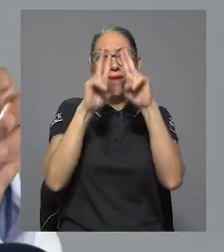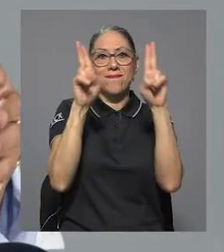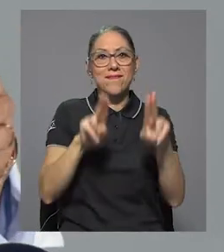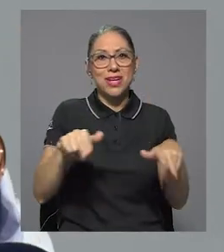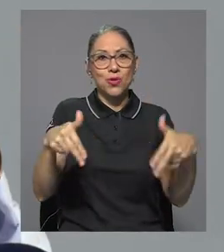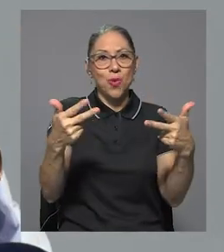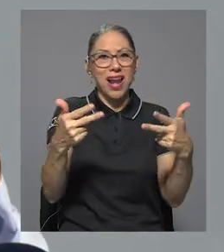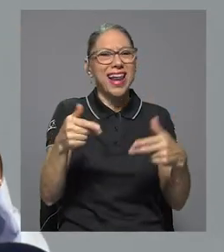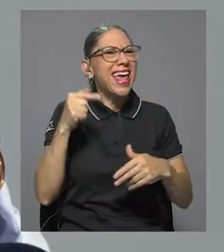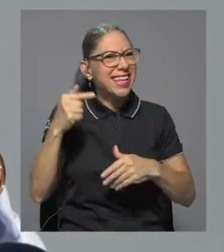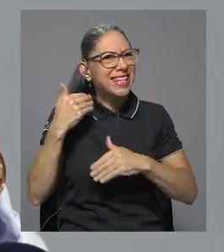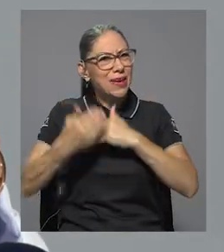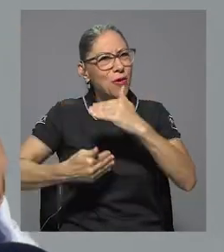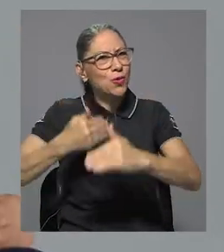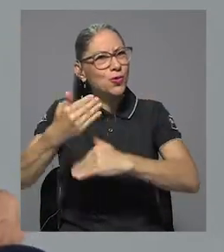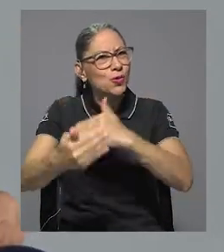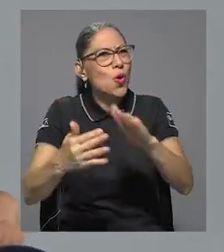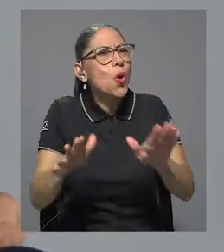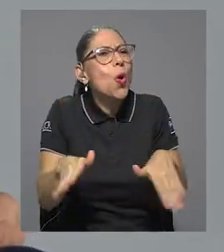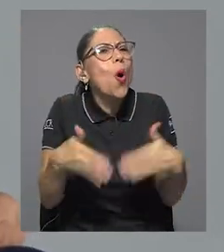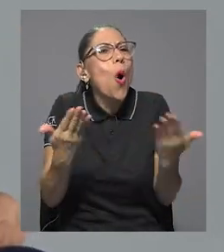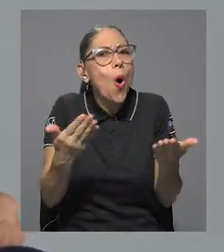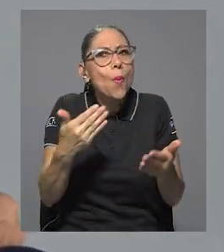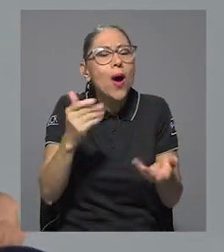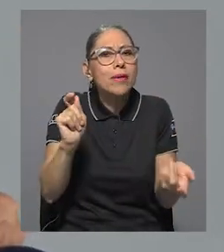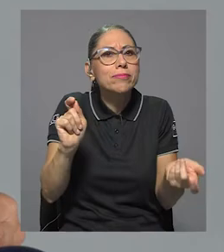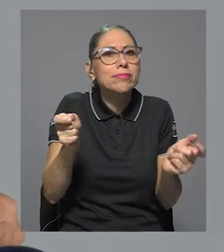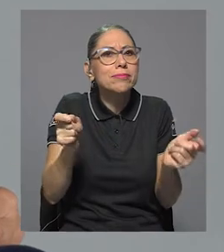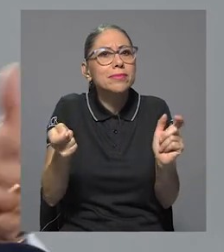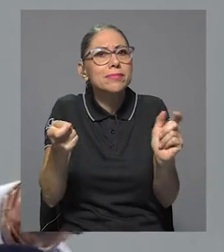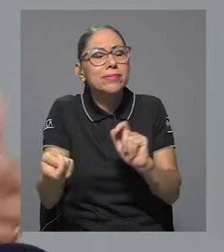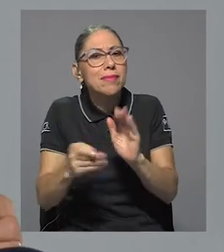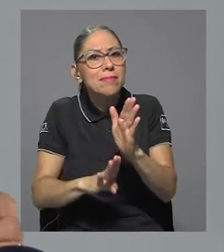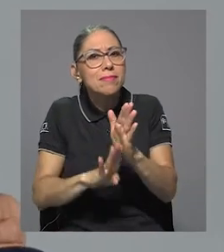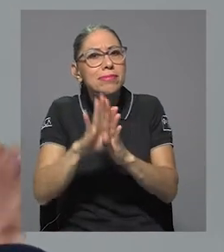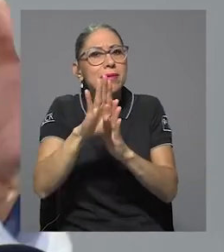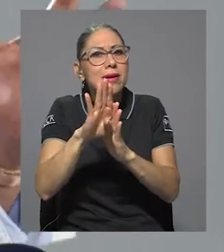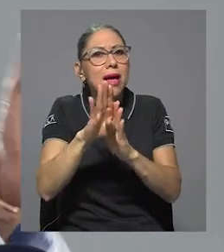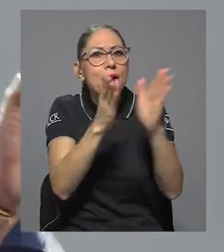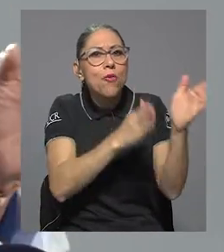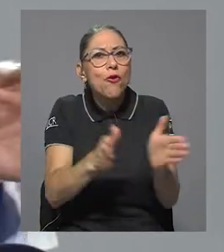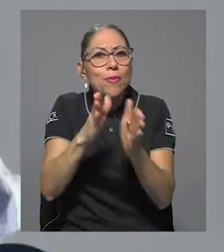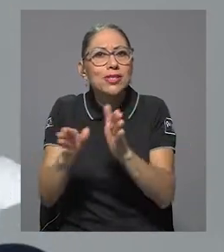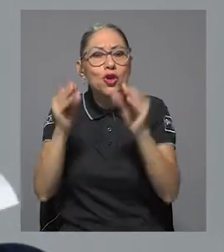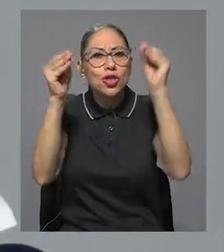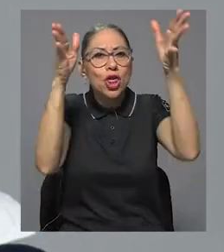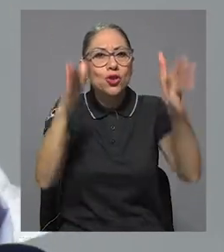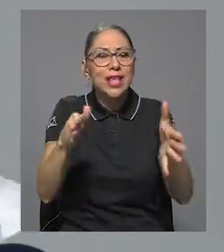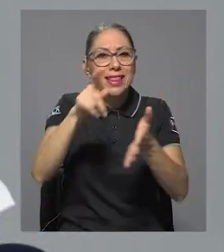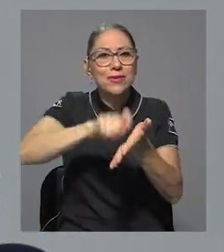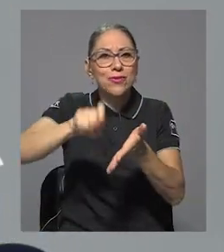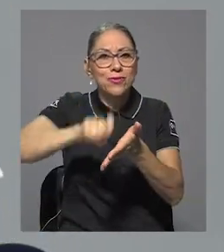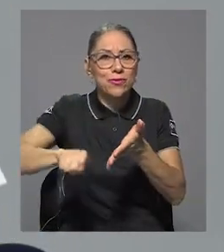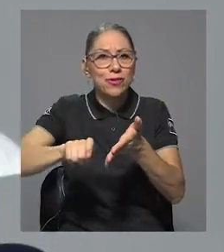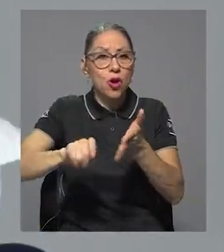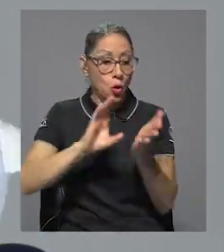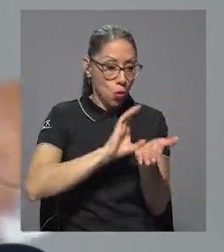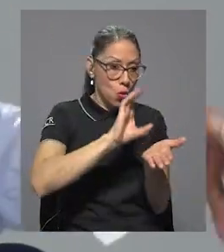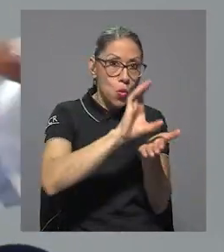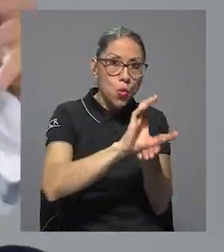evolución, ¿cómo ha evolucionado la formación de los docentes nuestros de primaria desde la malla curricular,